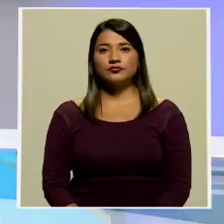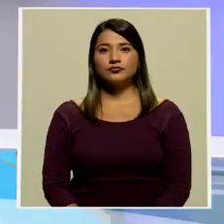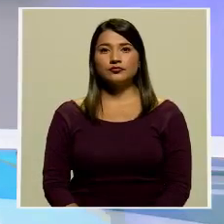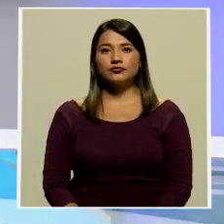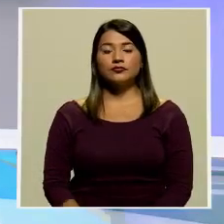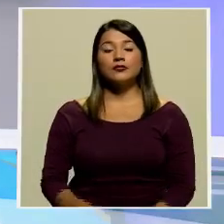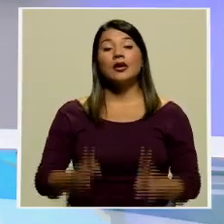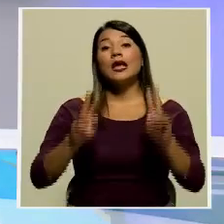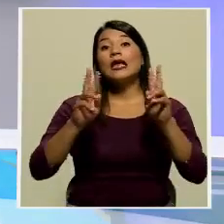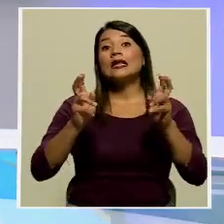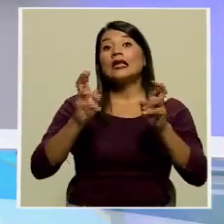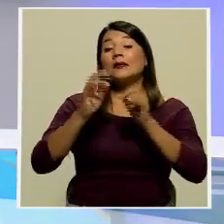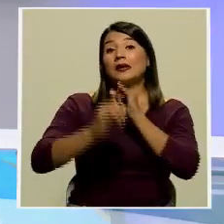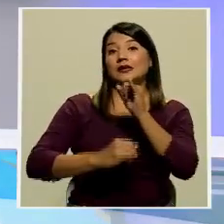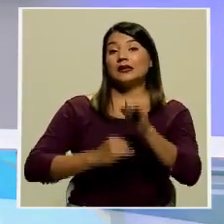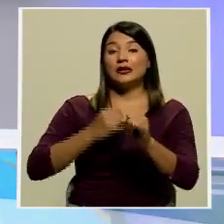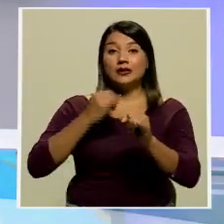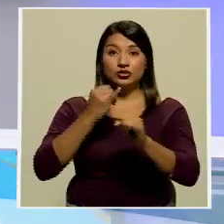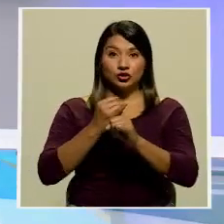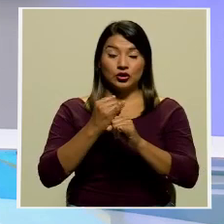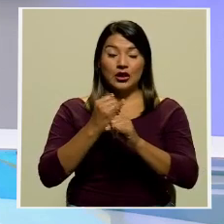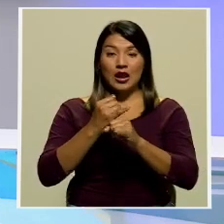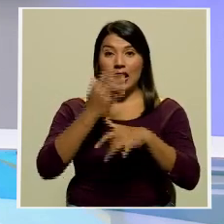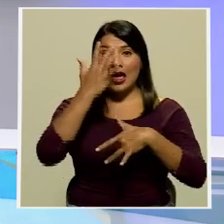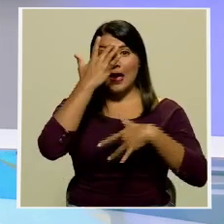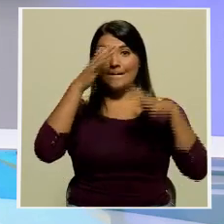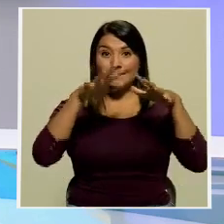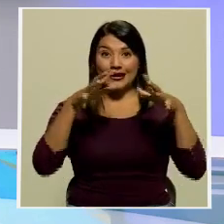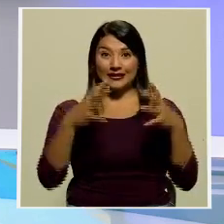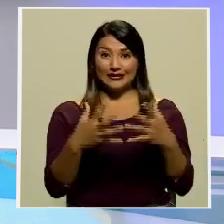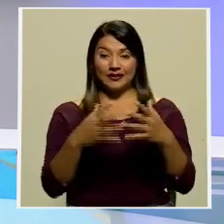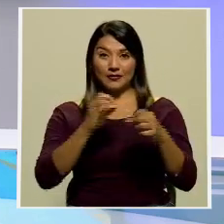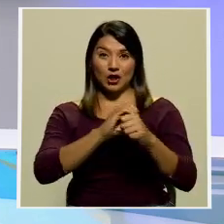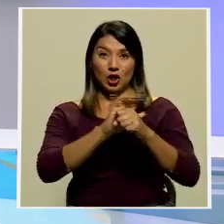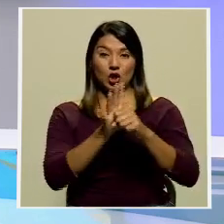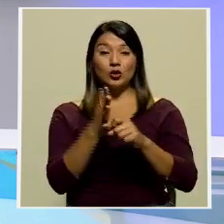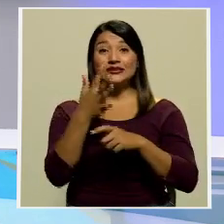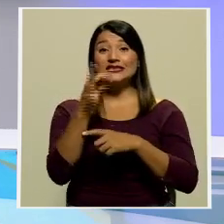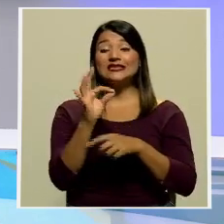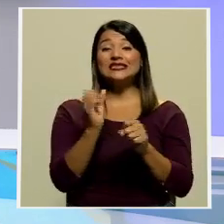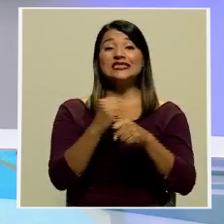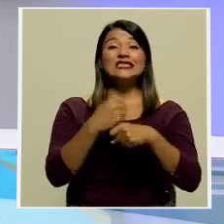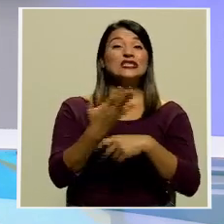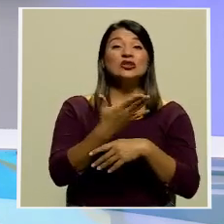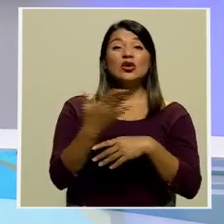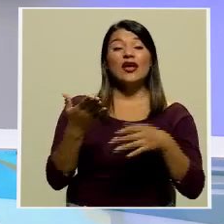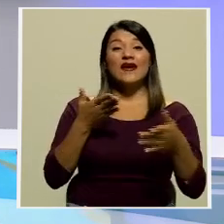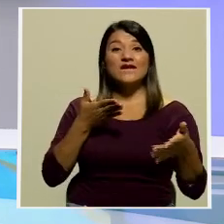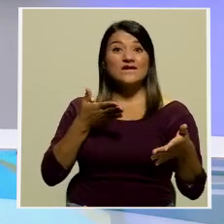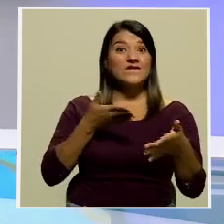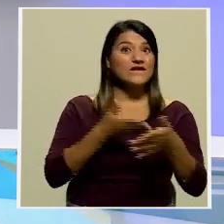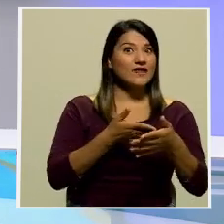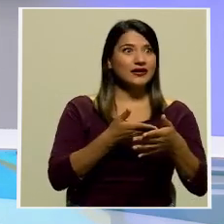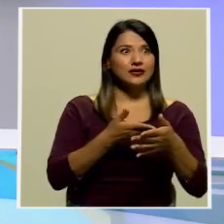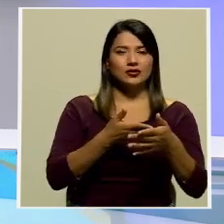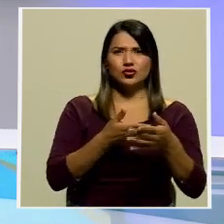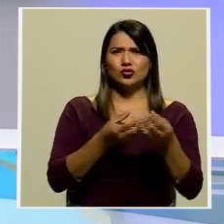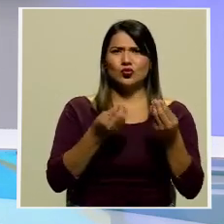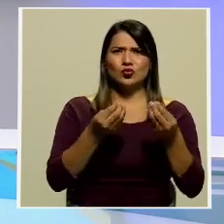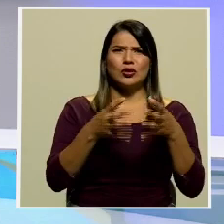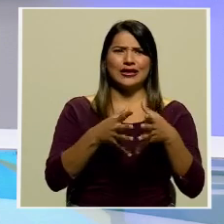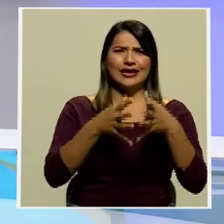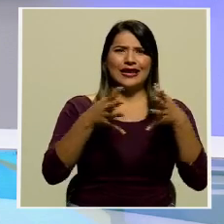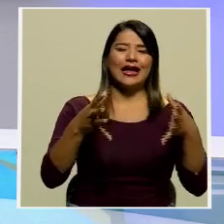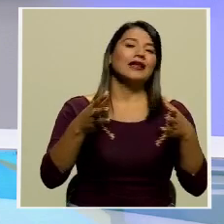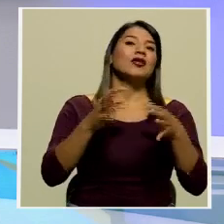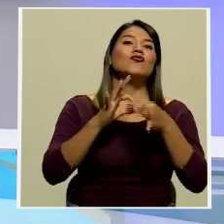Y en las noticias del mundo, la pandemia de COVID-19 provocó un daño masivo en el